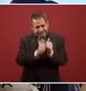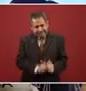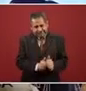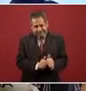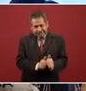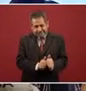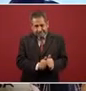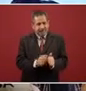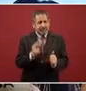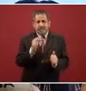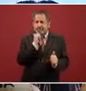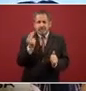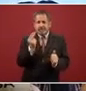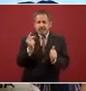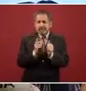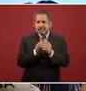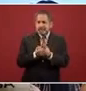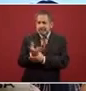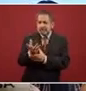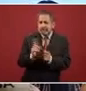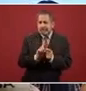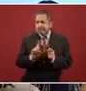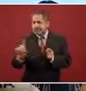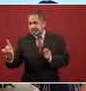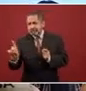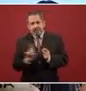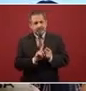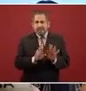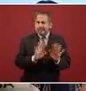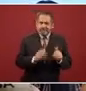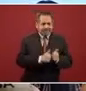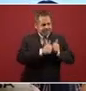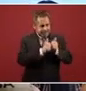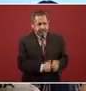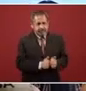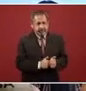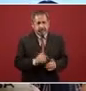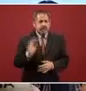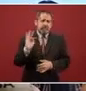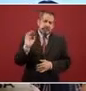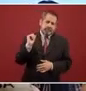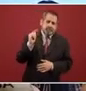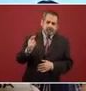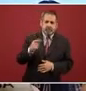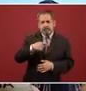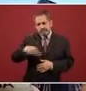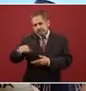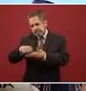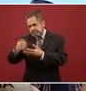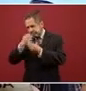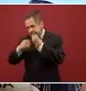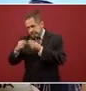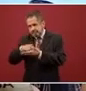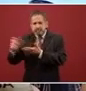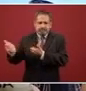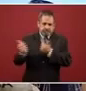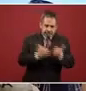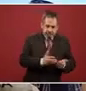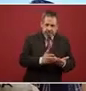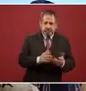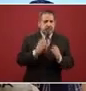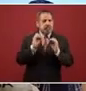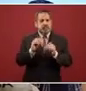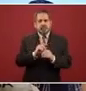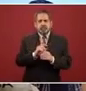todo el tiempo que sea posible. Desde luego si tiene actividades críticas que realizar, como conseguir los alimentos, como asistir a